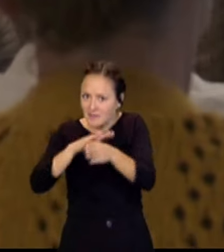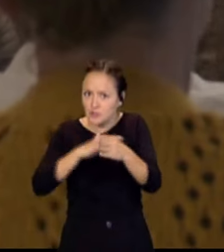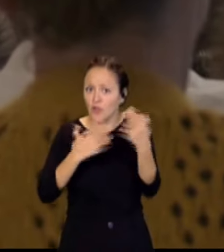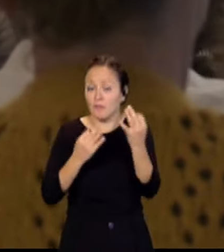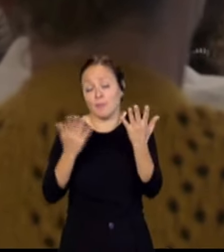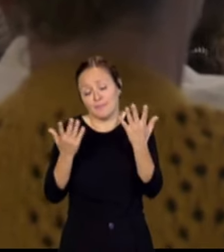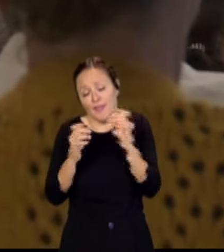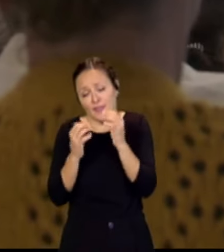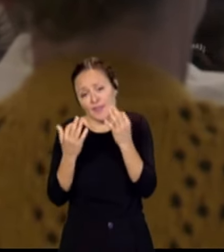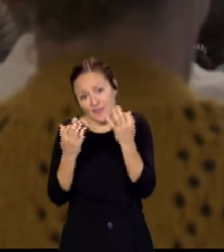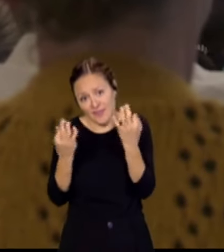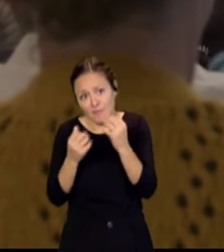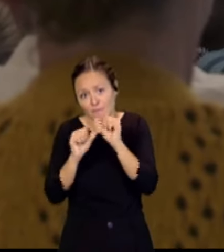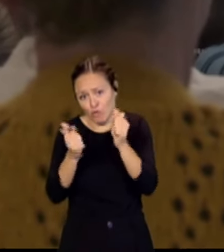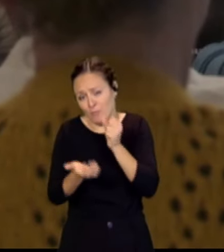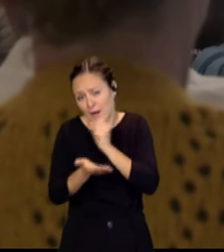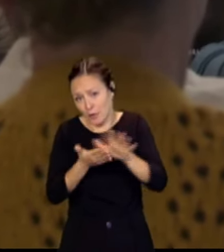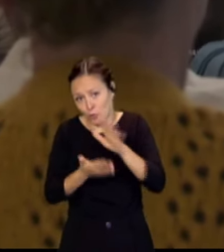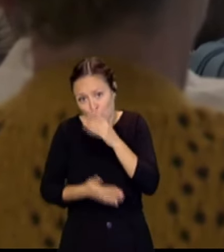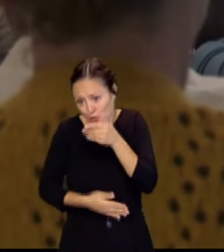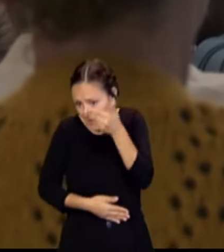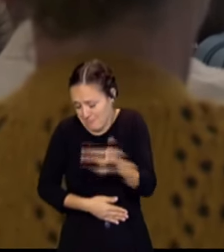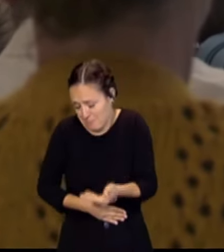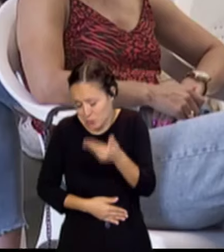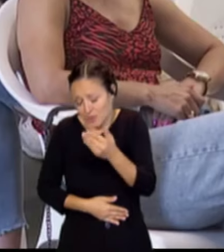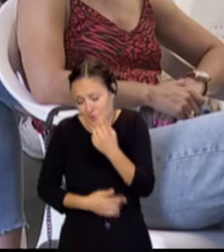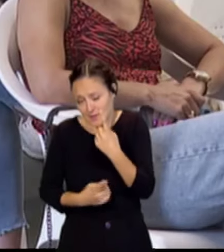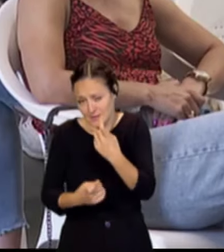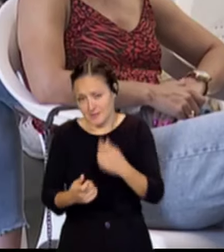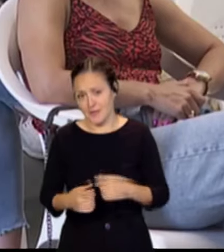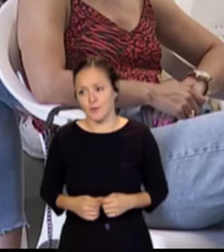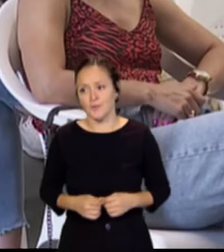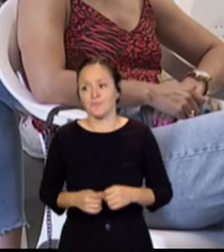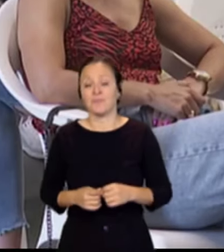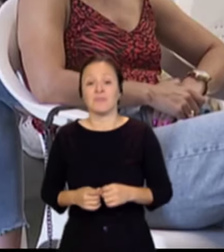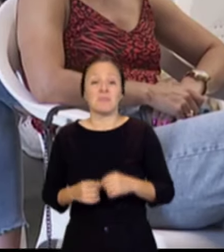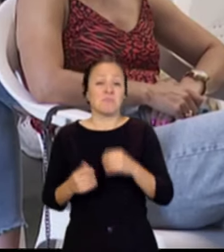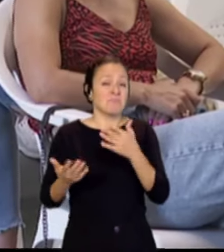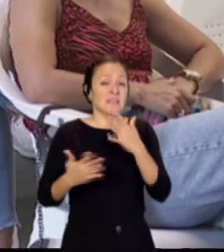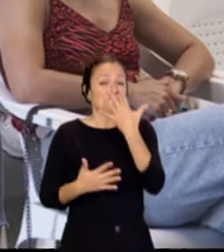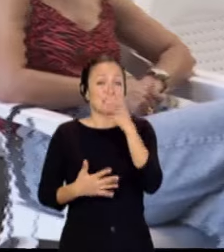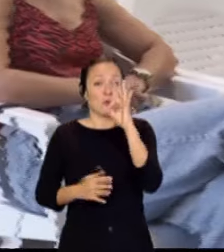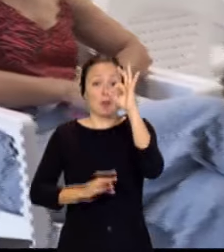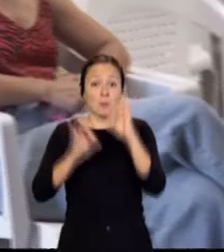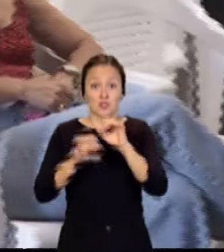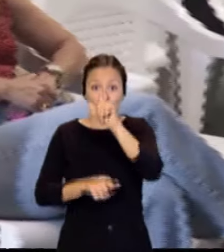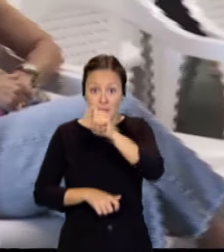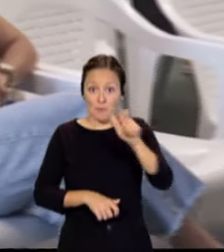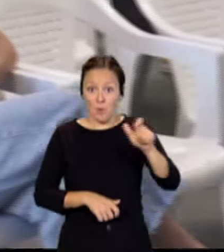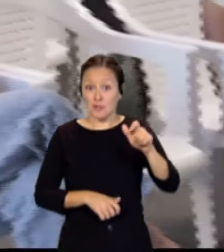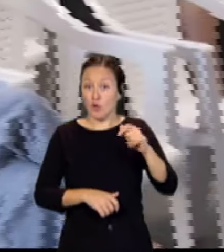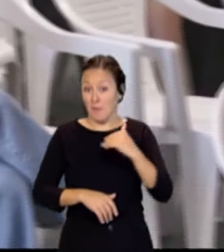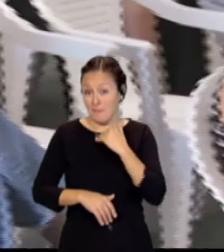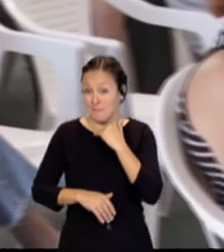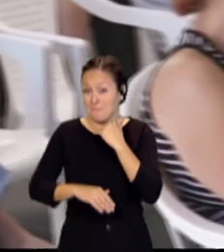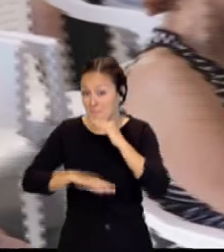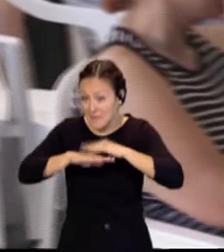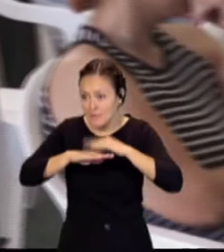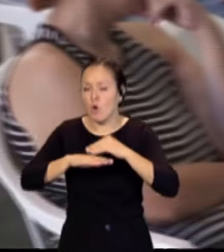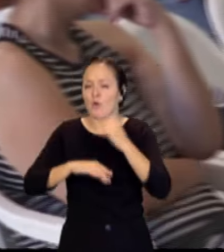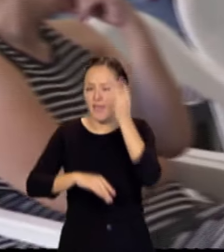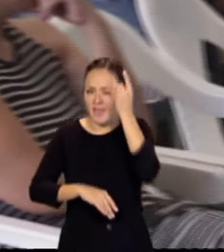gratuita ya que es algo fundamental y innecesario al menos el 50% de la población puede tener ideas autolíticas en